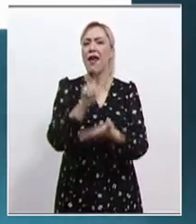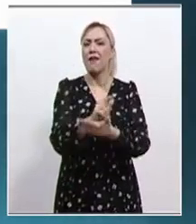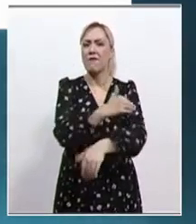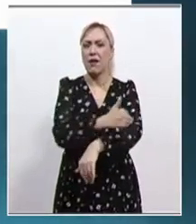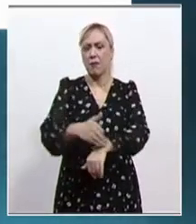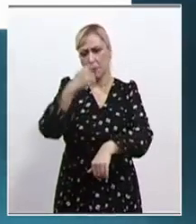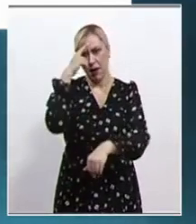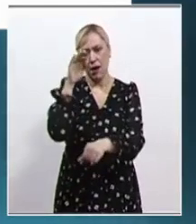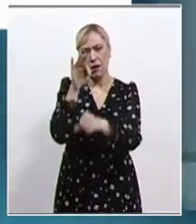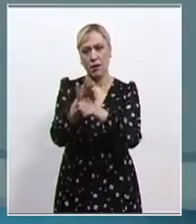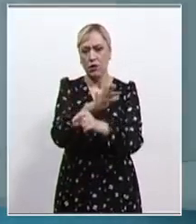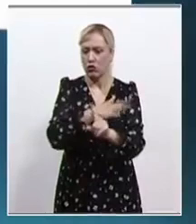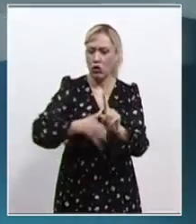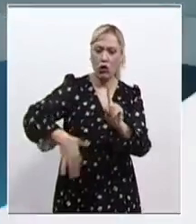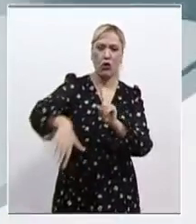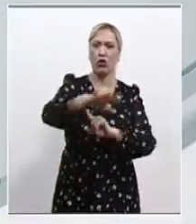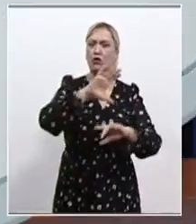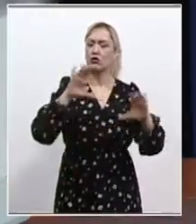de ese núcleo.